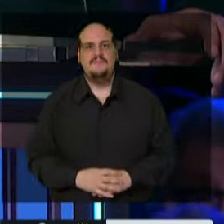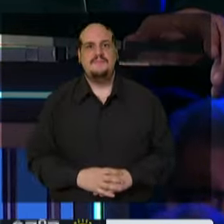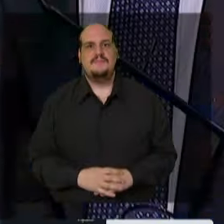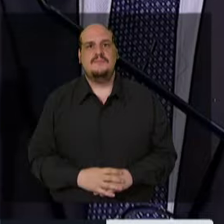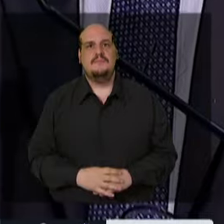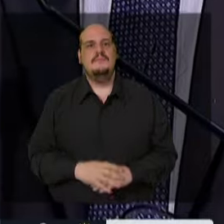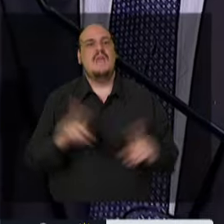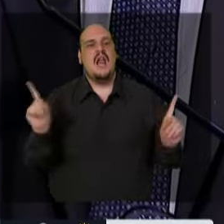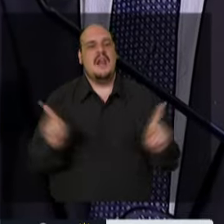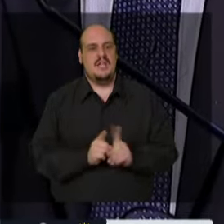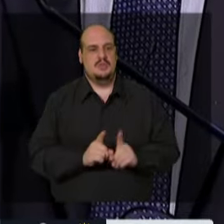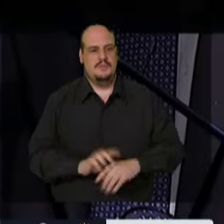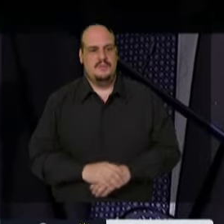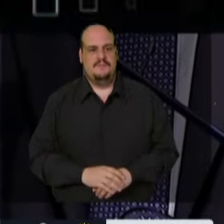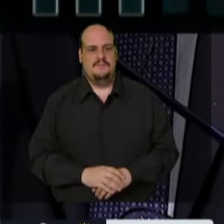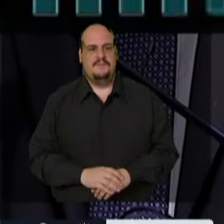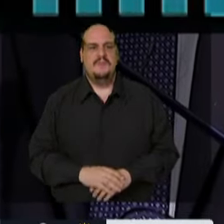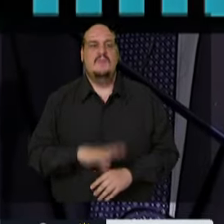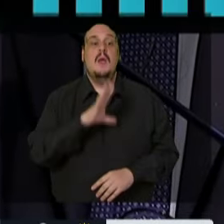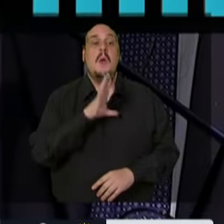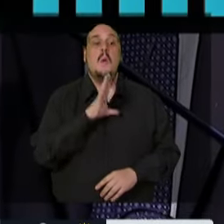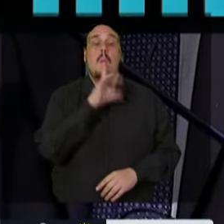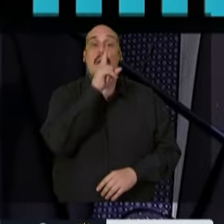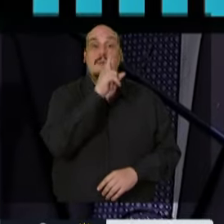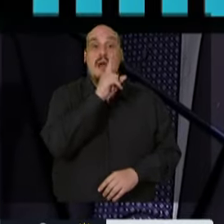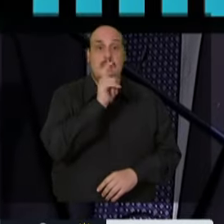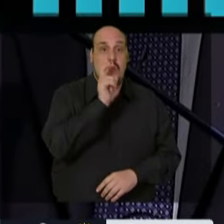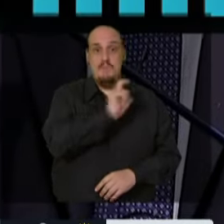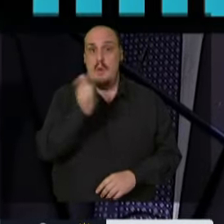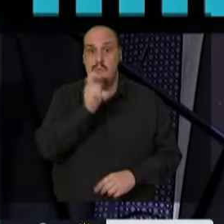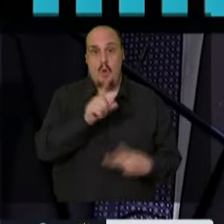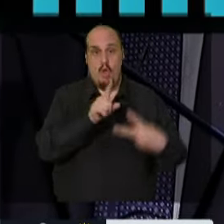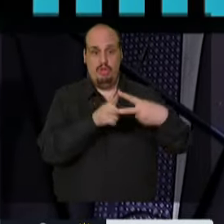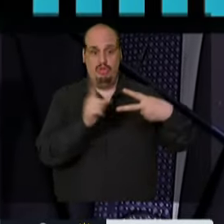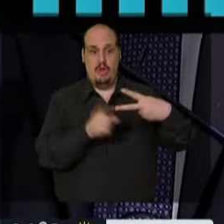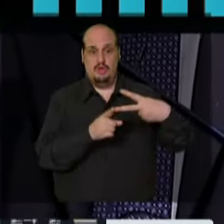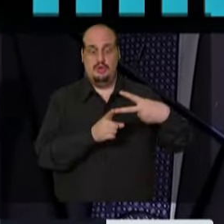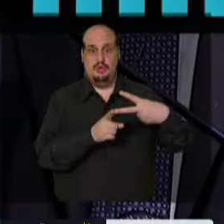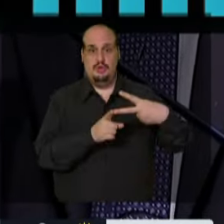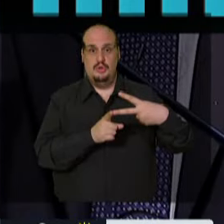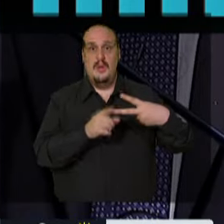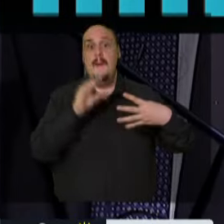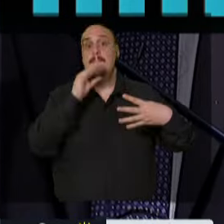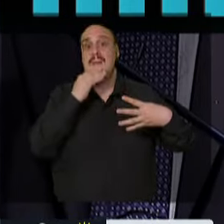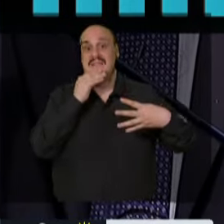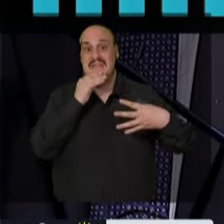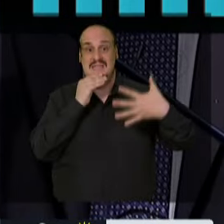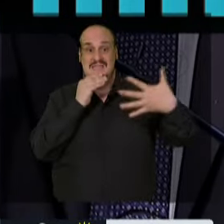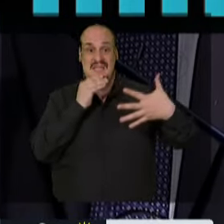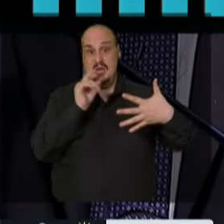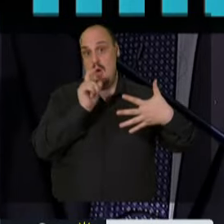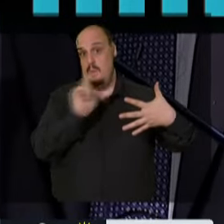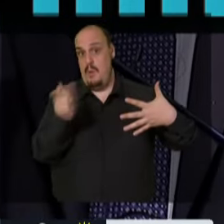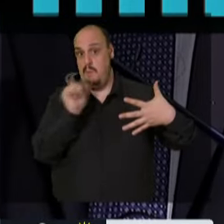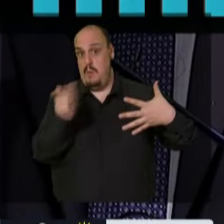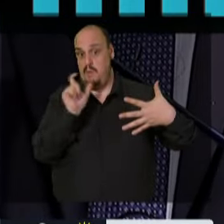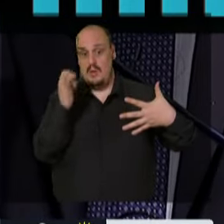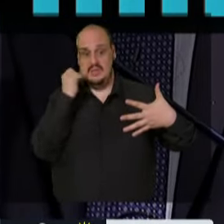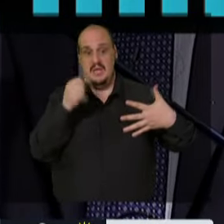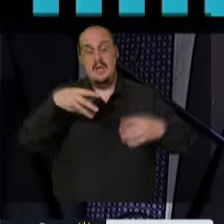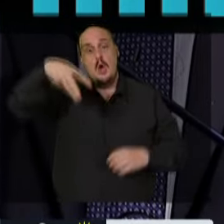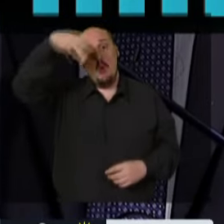hacer el resumen. Miriam Bregman, 2 derechos a réplica. Sergio Massa, los 5.